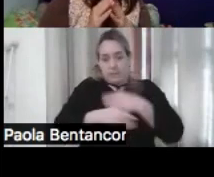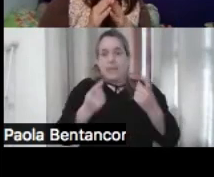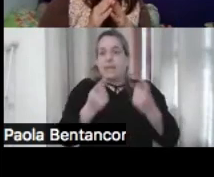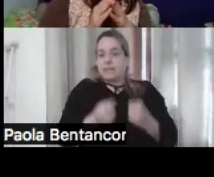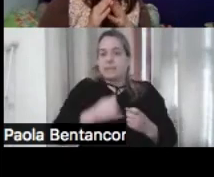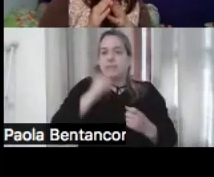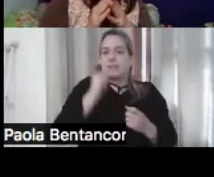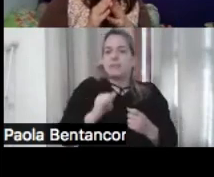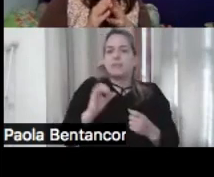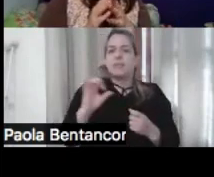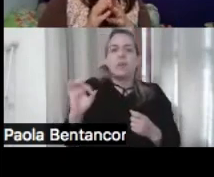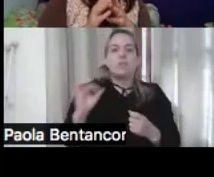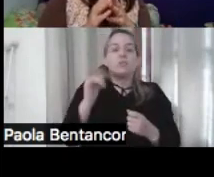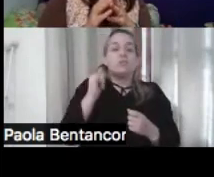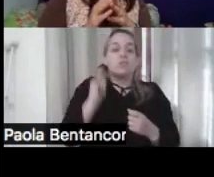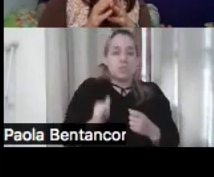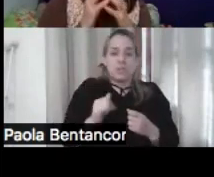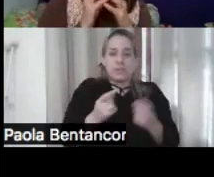involucrada en esta actividad.